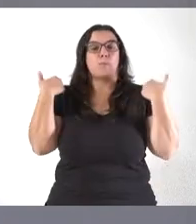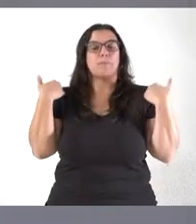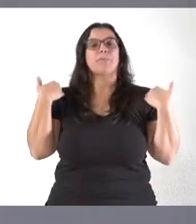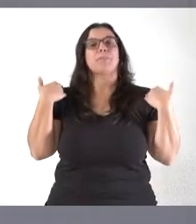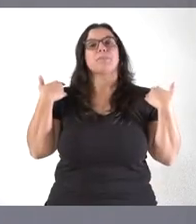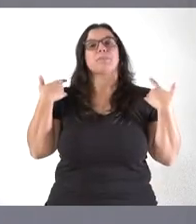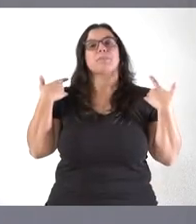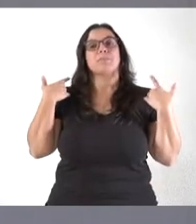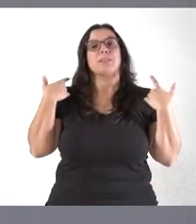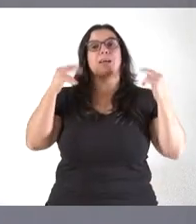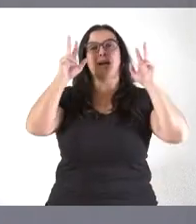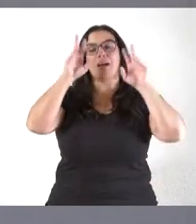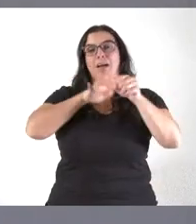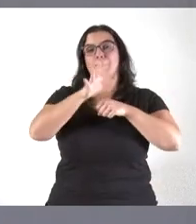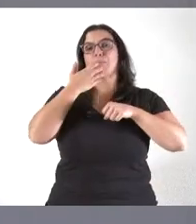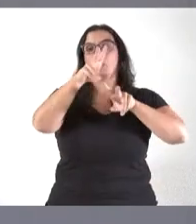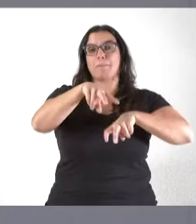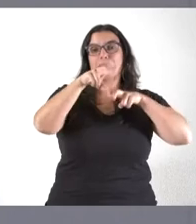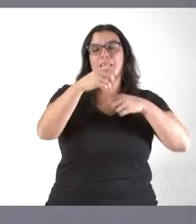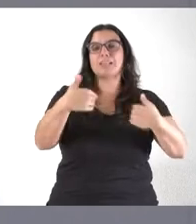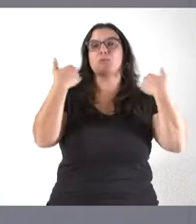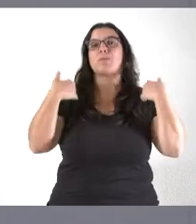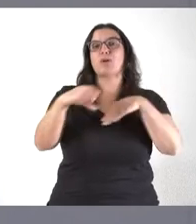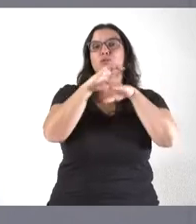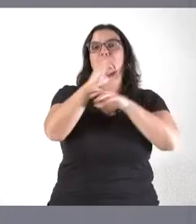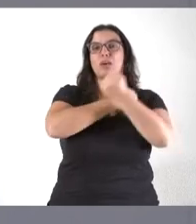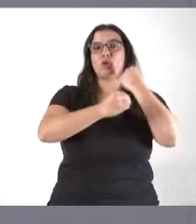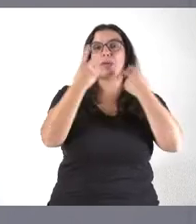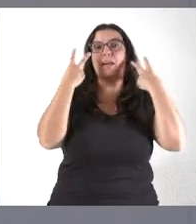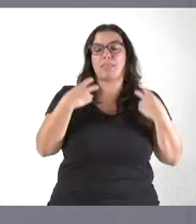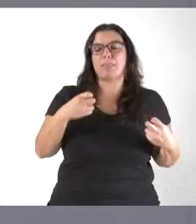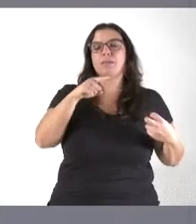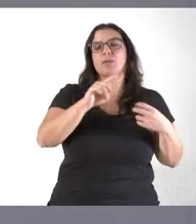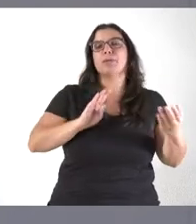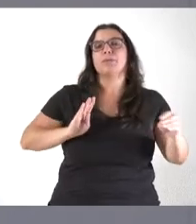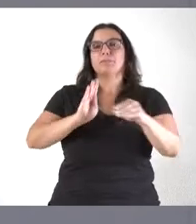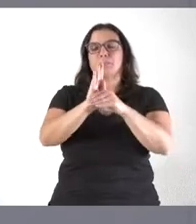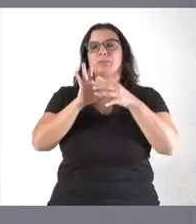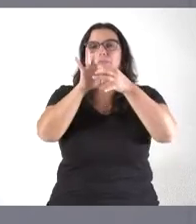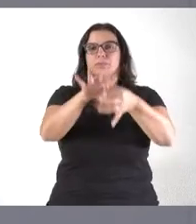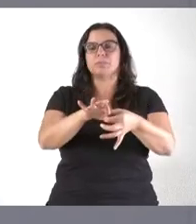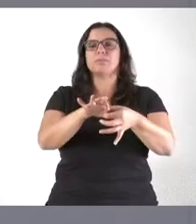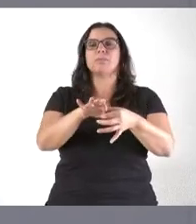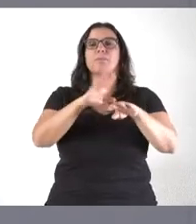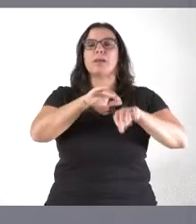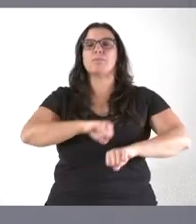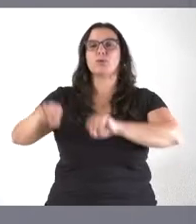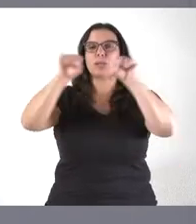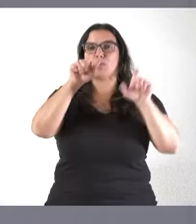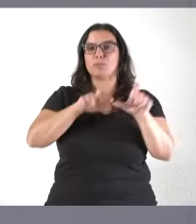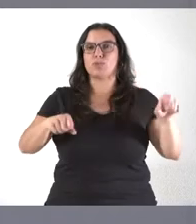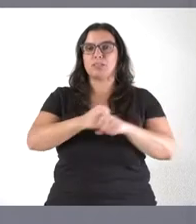de minería corresponde a la consejería de economía y Hacienda y otorgamos esta cantidad vinculada a la protección de los trabajadores